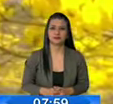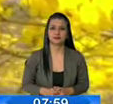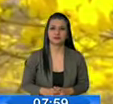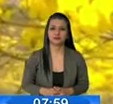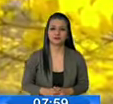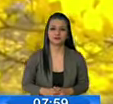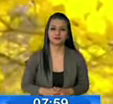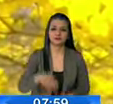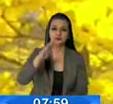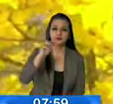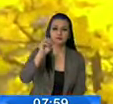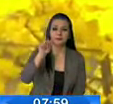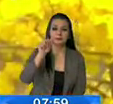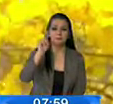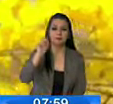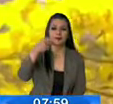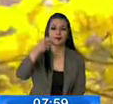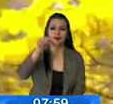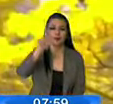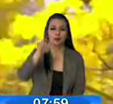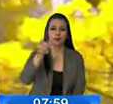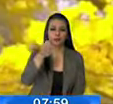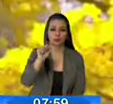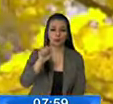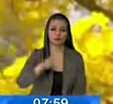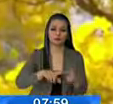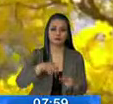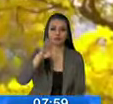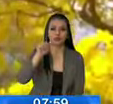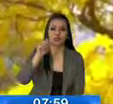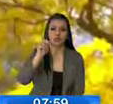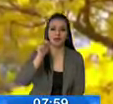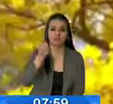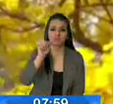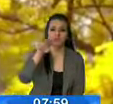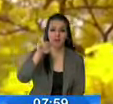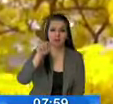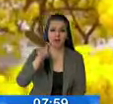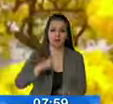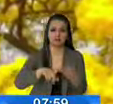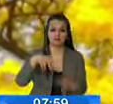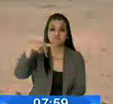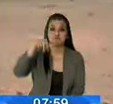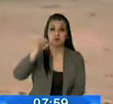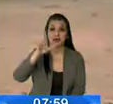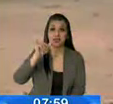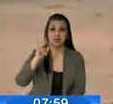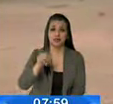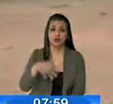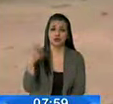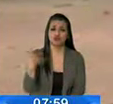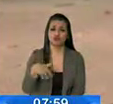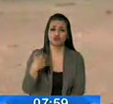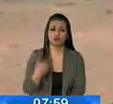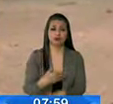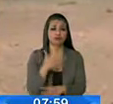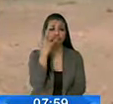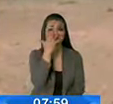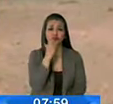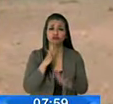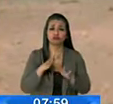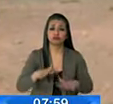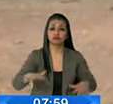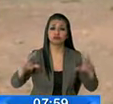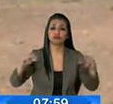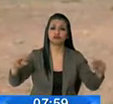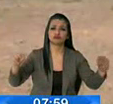Manga Urco, Bolas Pamba y Cazaderos es un lugar en donde el tiempo parece detenerse ante la maravilla de la naturaleza. Ubicado